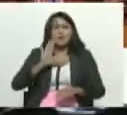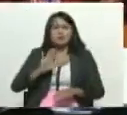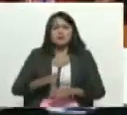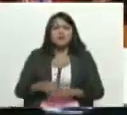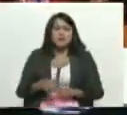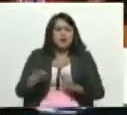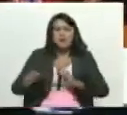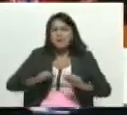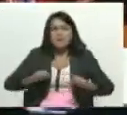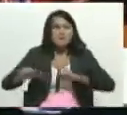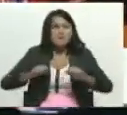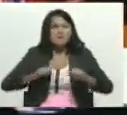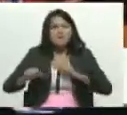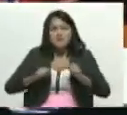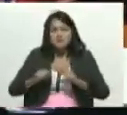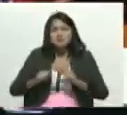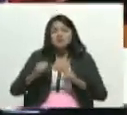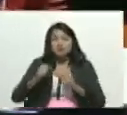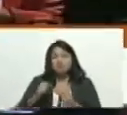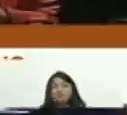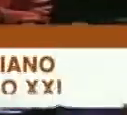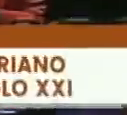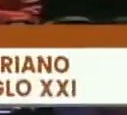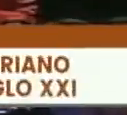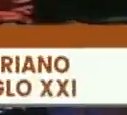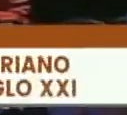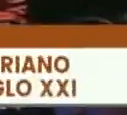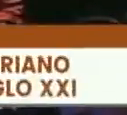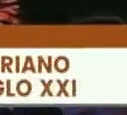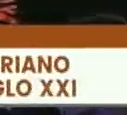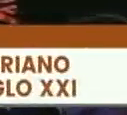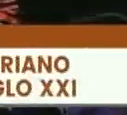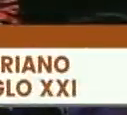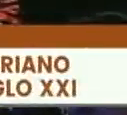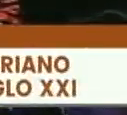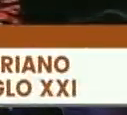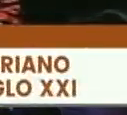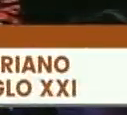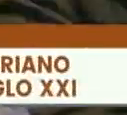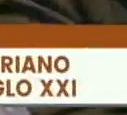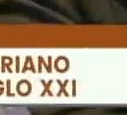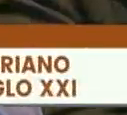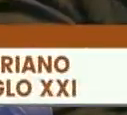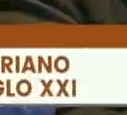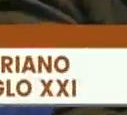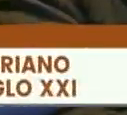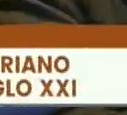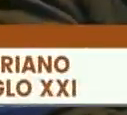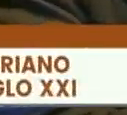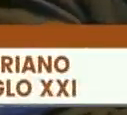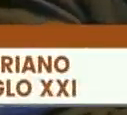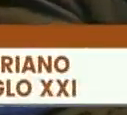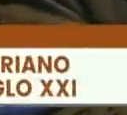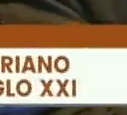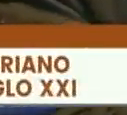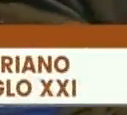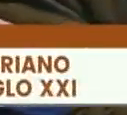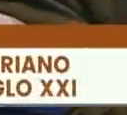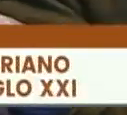y el otro tema son las redes cuando salió Chávez kandanga salió Twitter